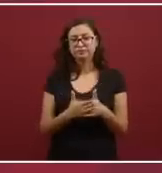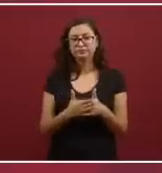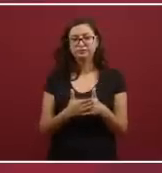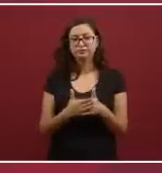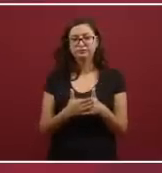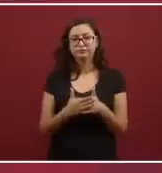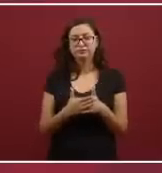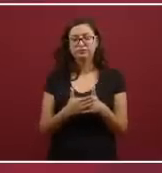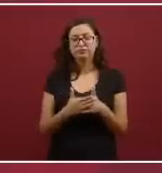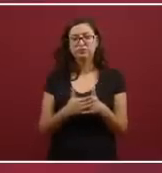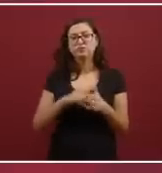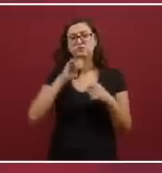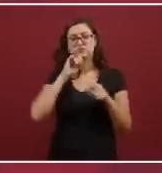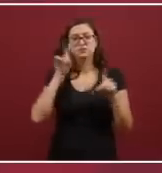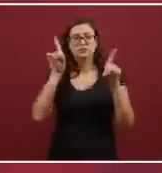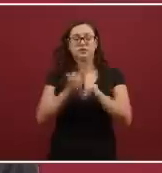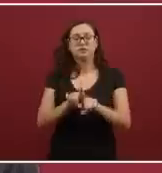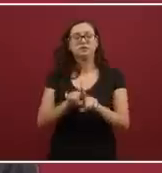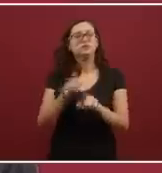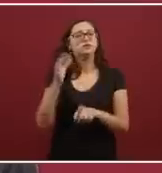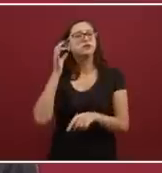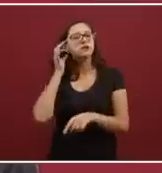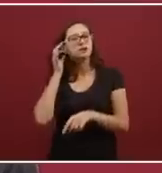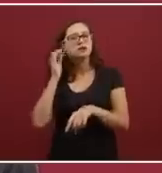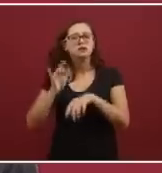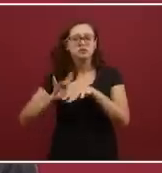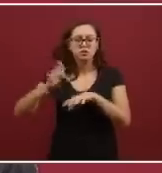se van a subastar joyas